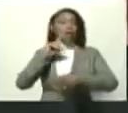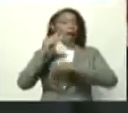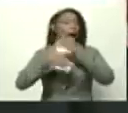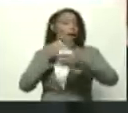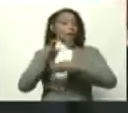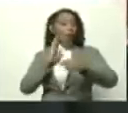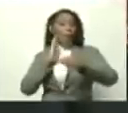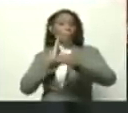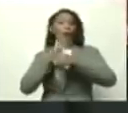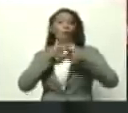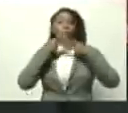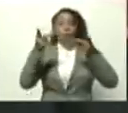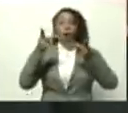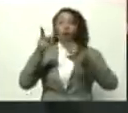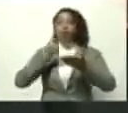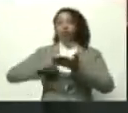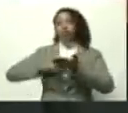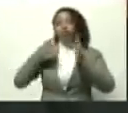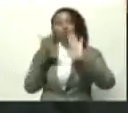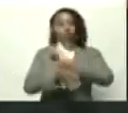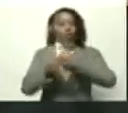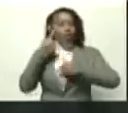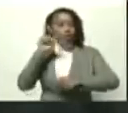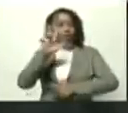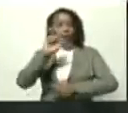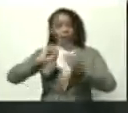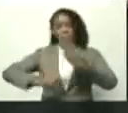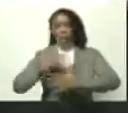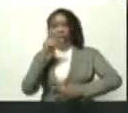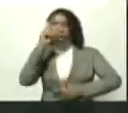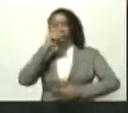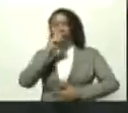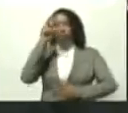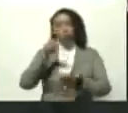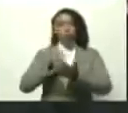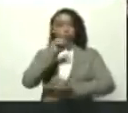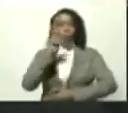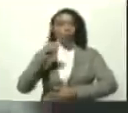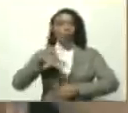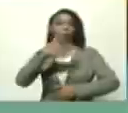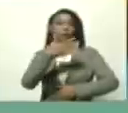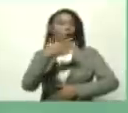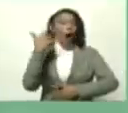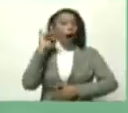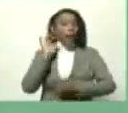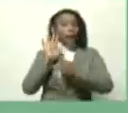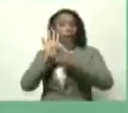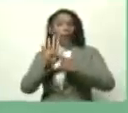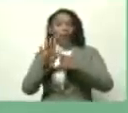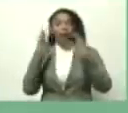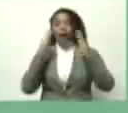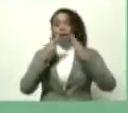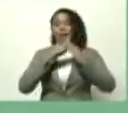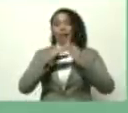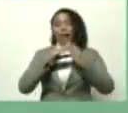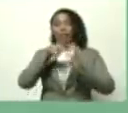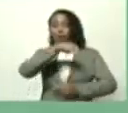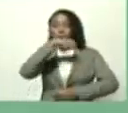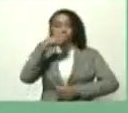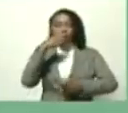correlato y su resolución el 3 de mayo del año 2020, cuando salen desde la finca de un